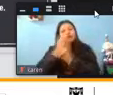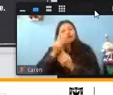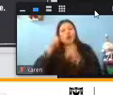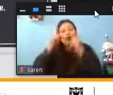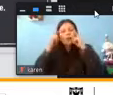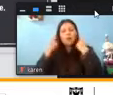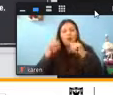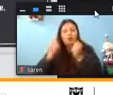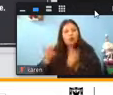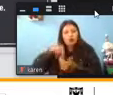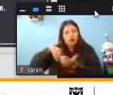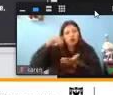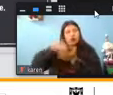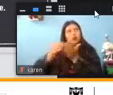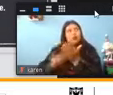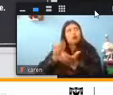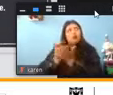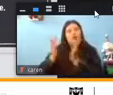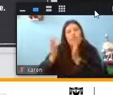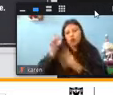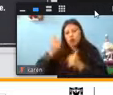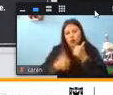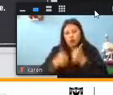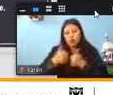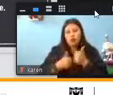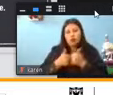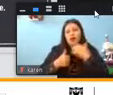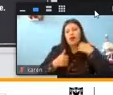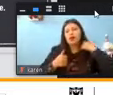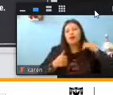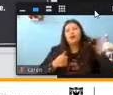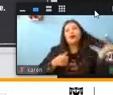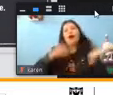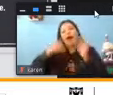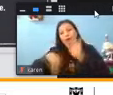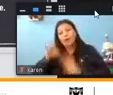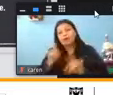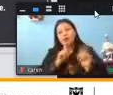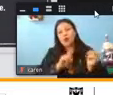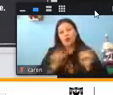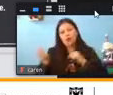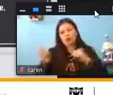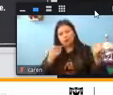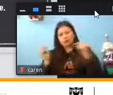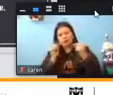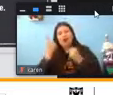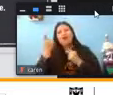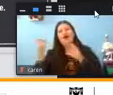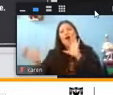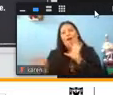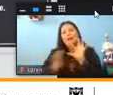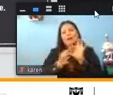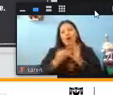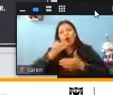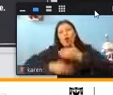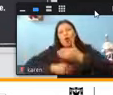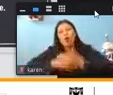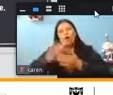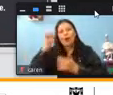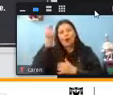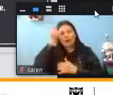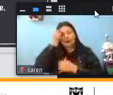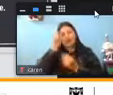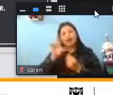ponentes acerca de que en ocasiones los debates académicos no se conectan con los procesos de memoria de los